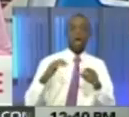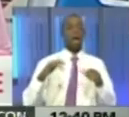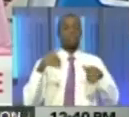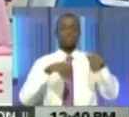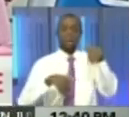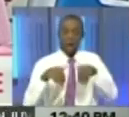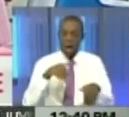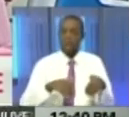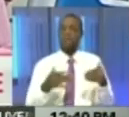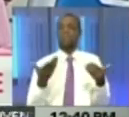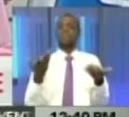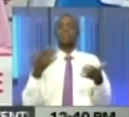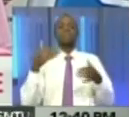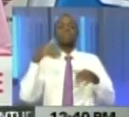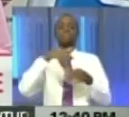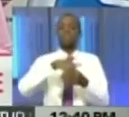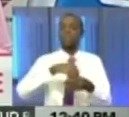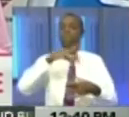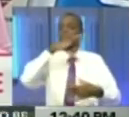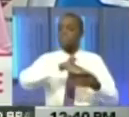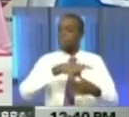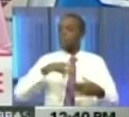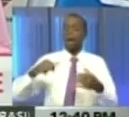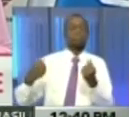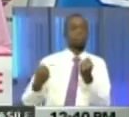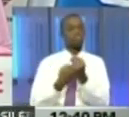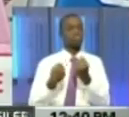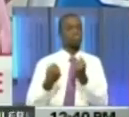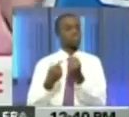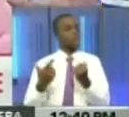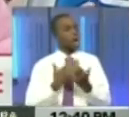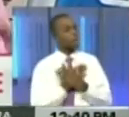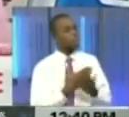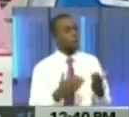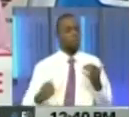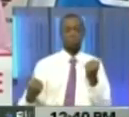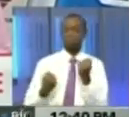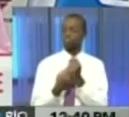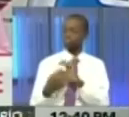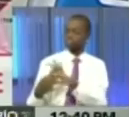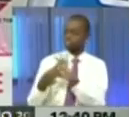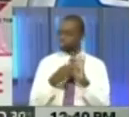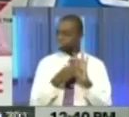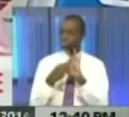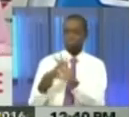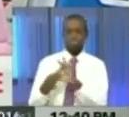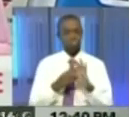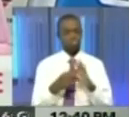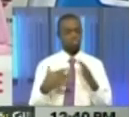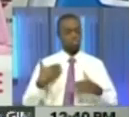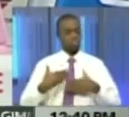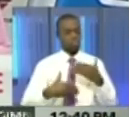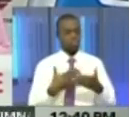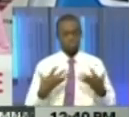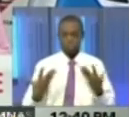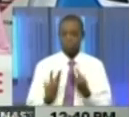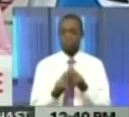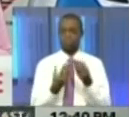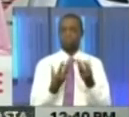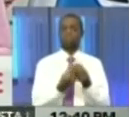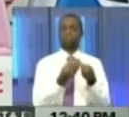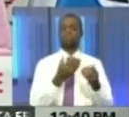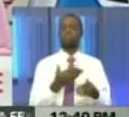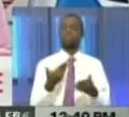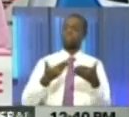Consejo Nacional Electoral, siempre en solidaridad, apoyándonos y acompañándonos en nuestras actividades. Asimismo, a